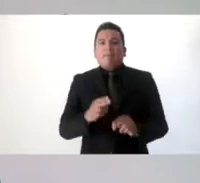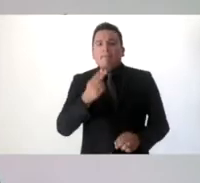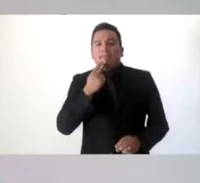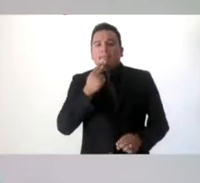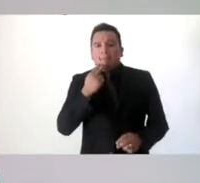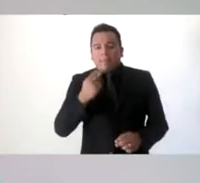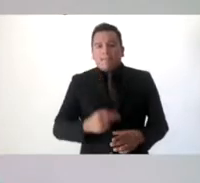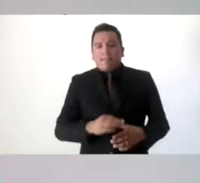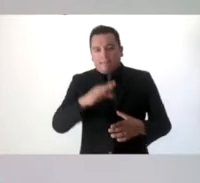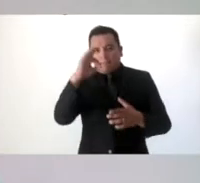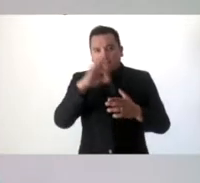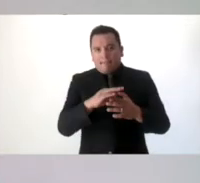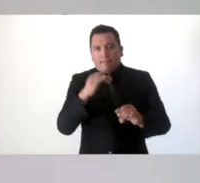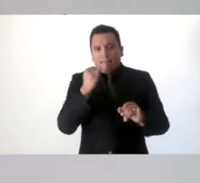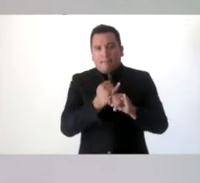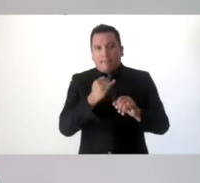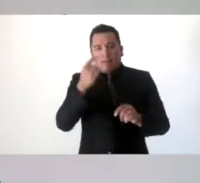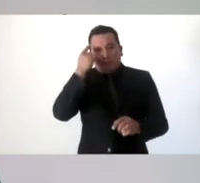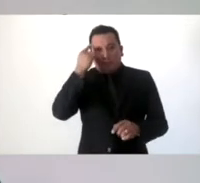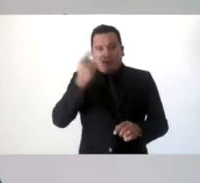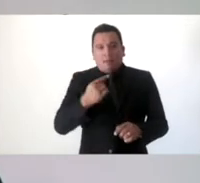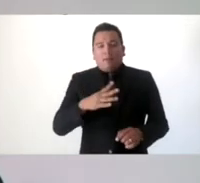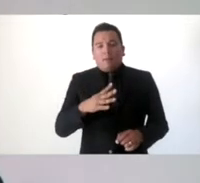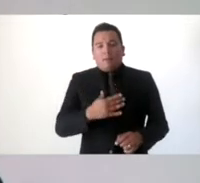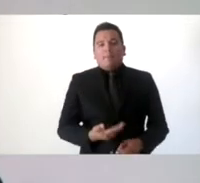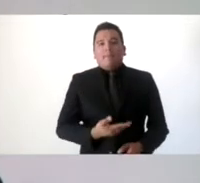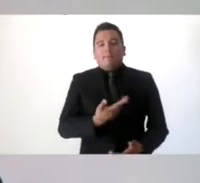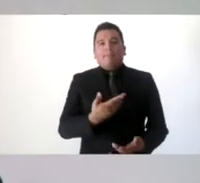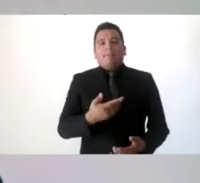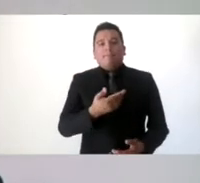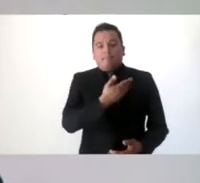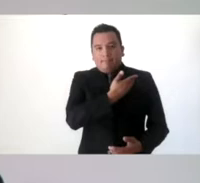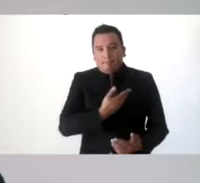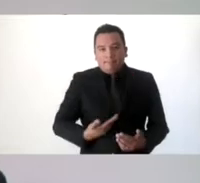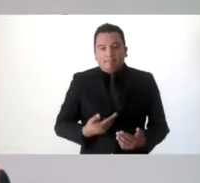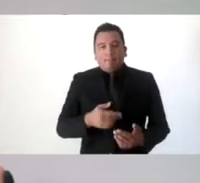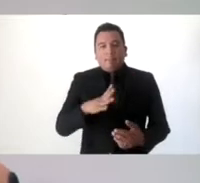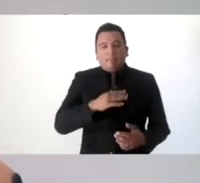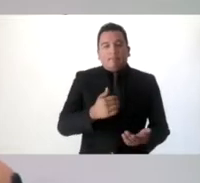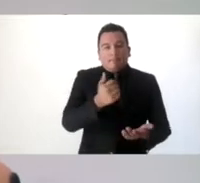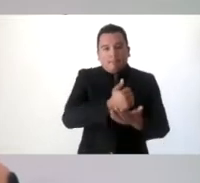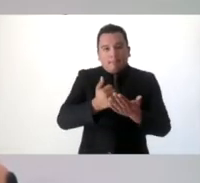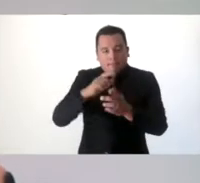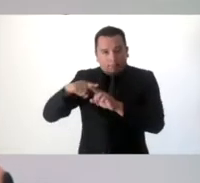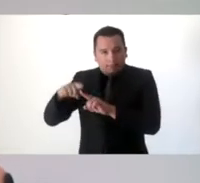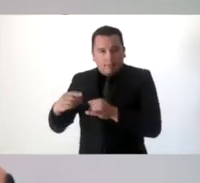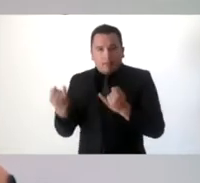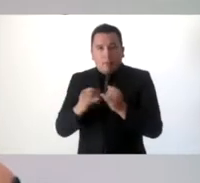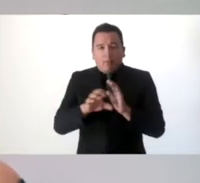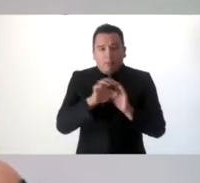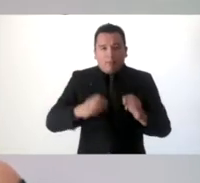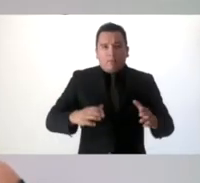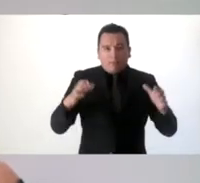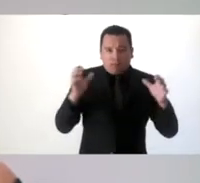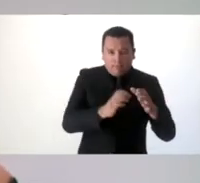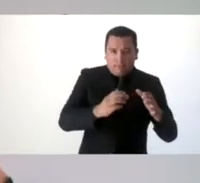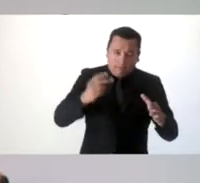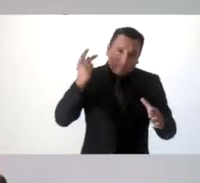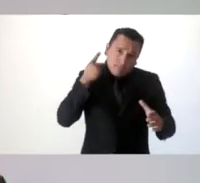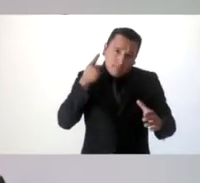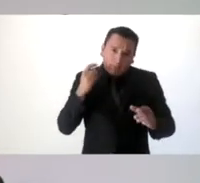elecciones constitucionales como para elecciones internas de los partidos políticos, en fin. Entonces era